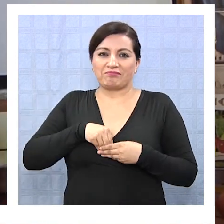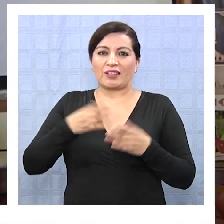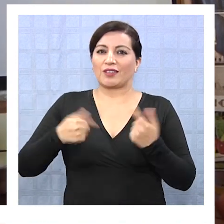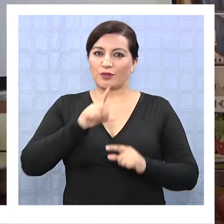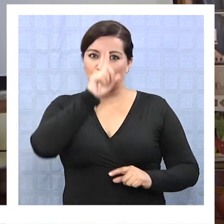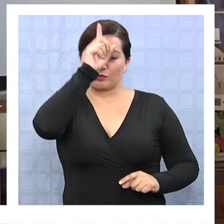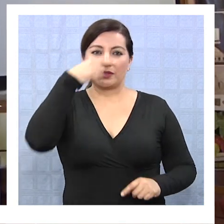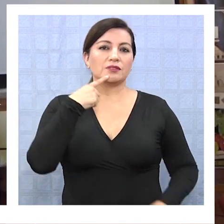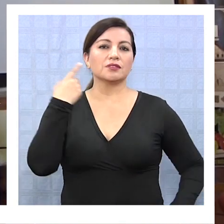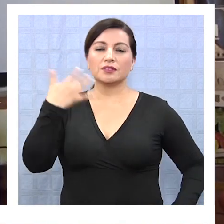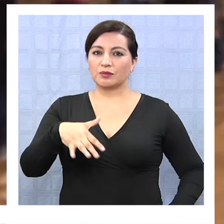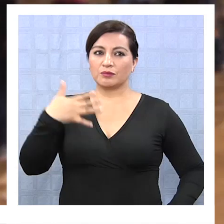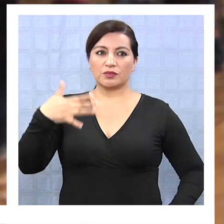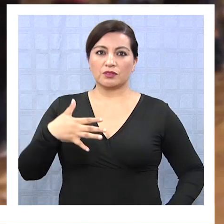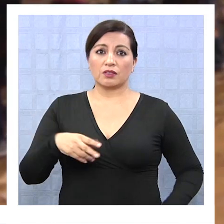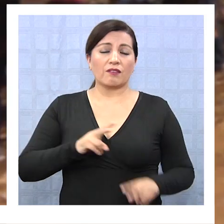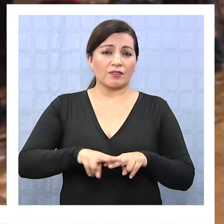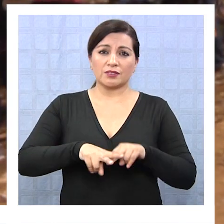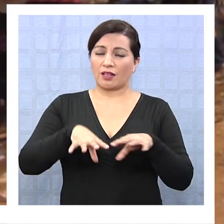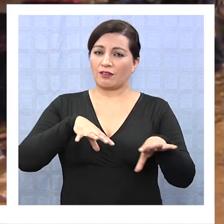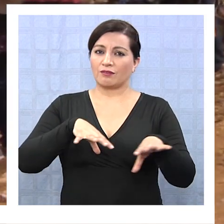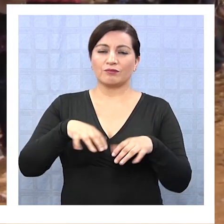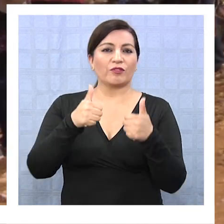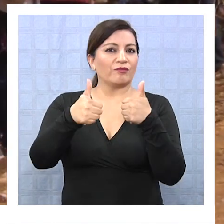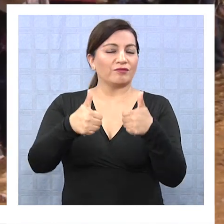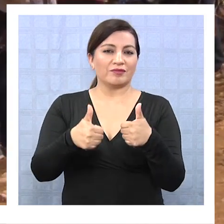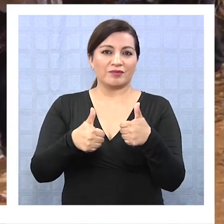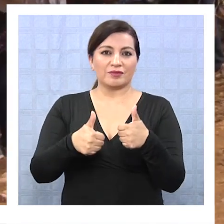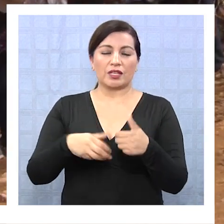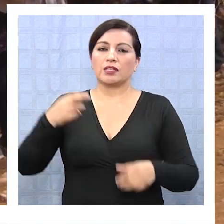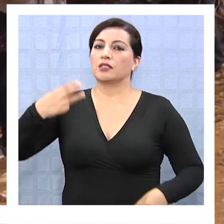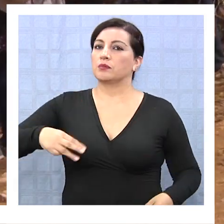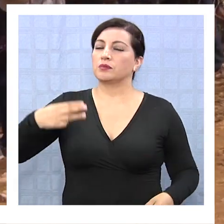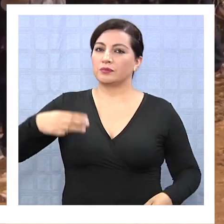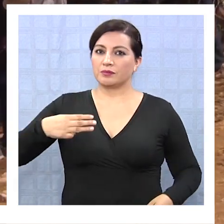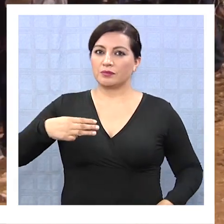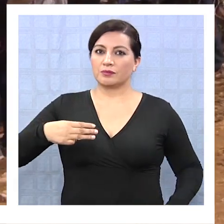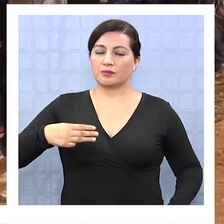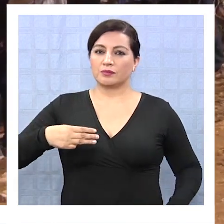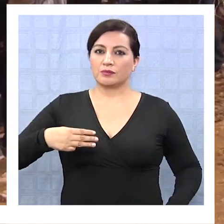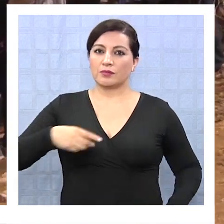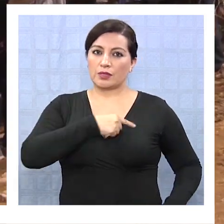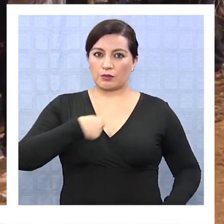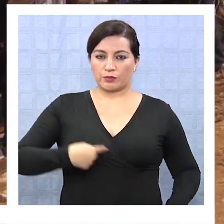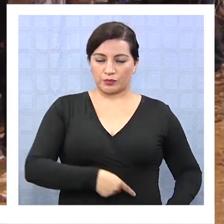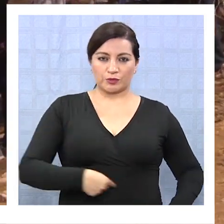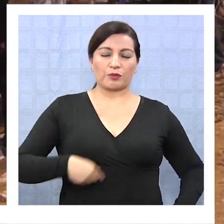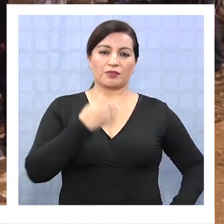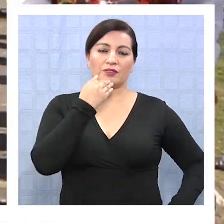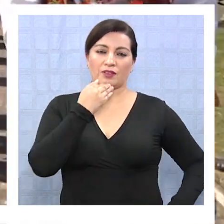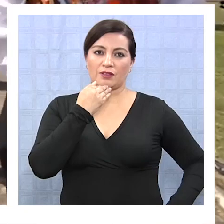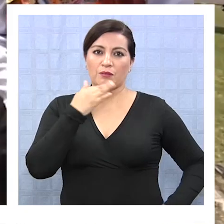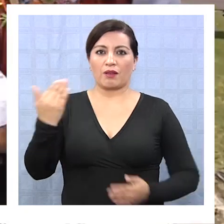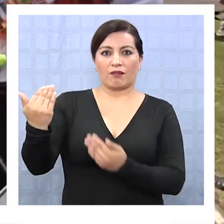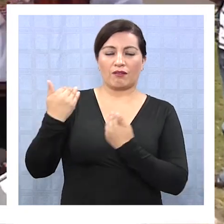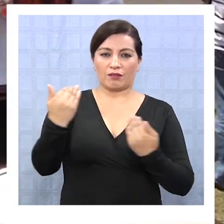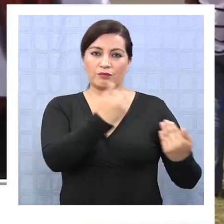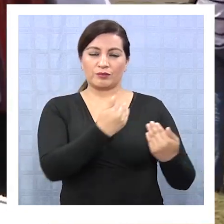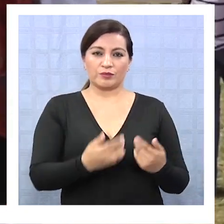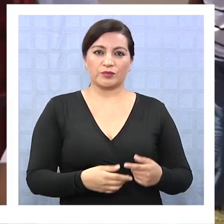que es fundamental, que va a salir bien, hay un fuerte apoyo de la Municipalidad de Pozo Almonte también,